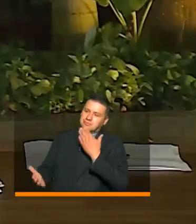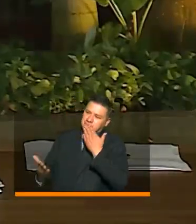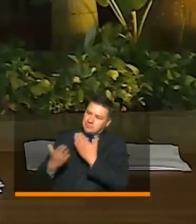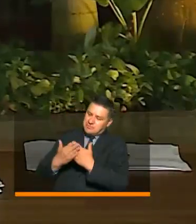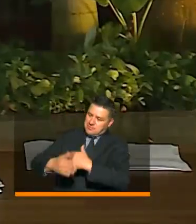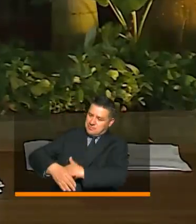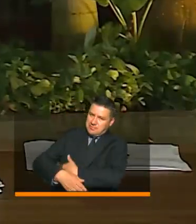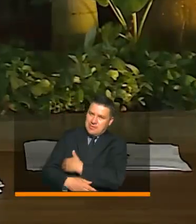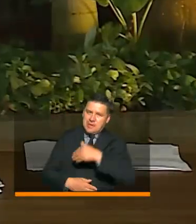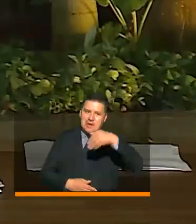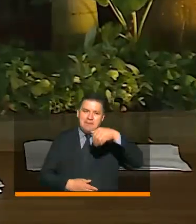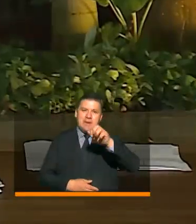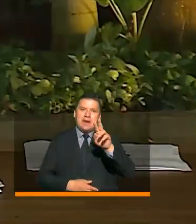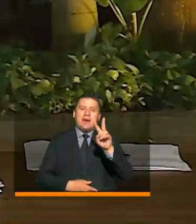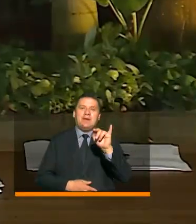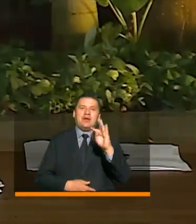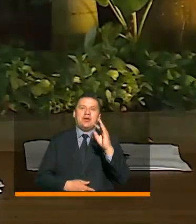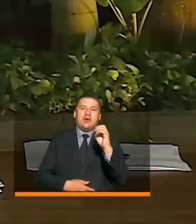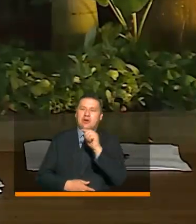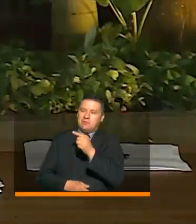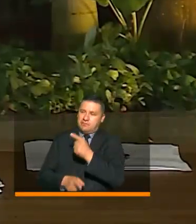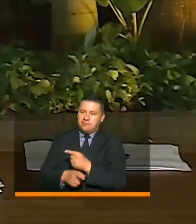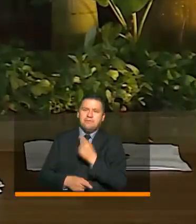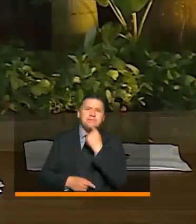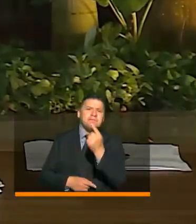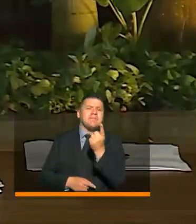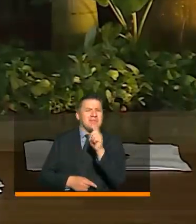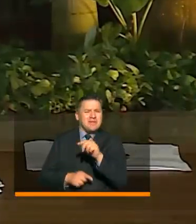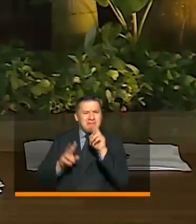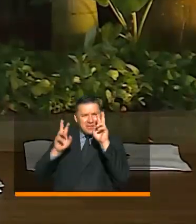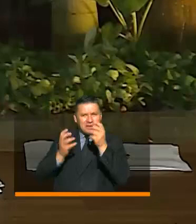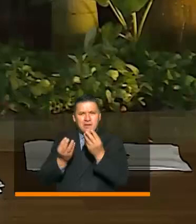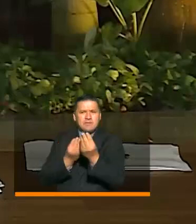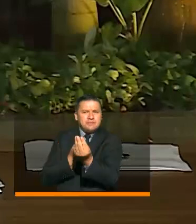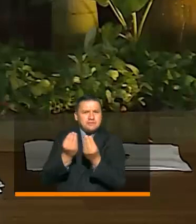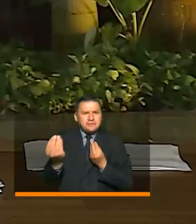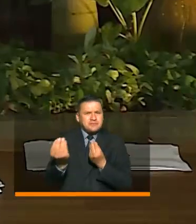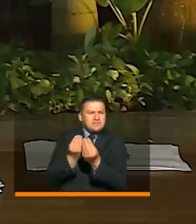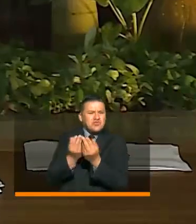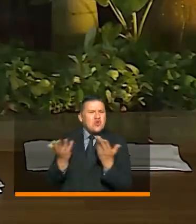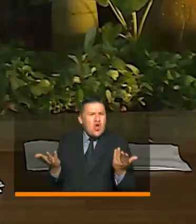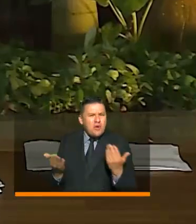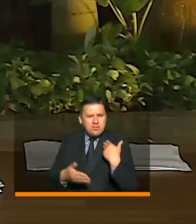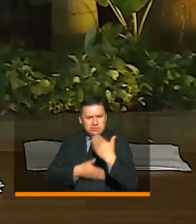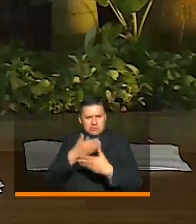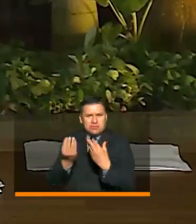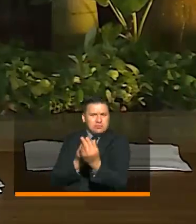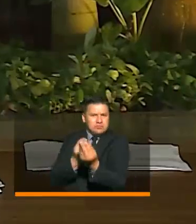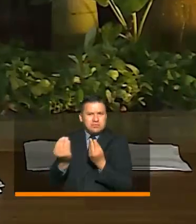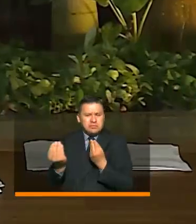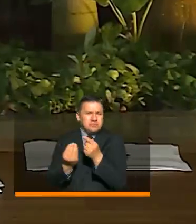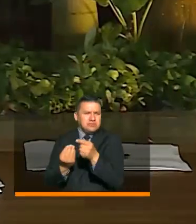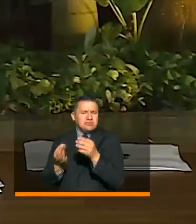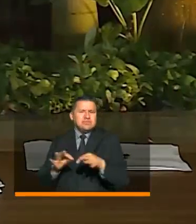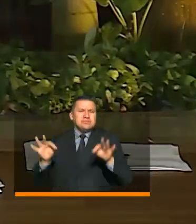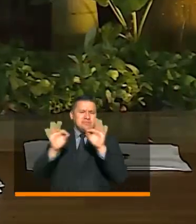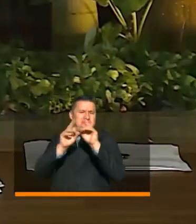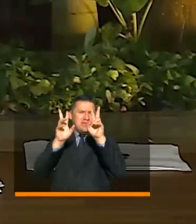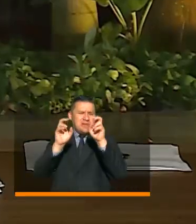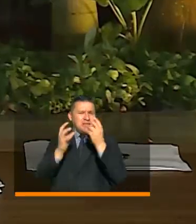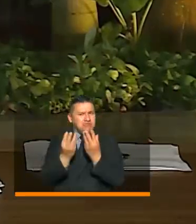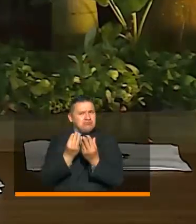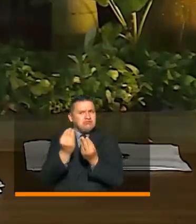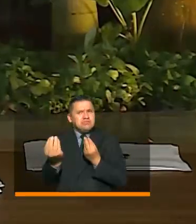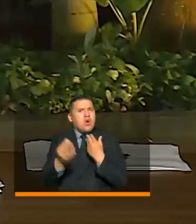Gracias, ministra María Victoria, por ese testimonio. Y hablemos también de alternancia, cómo avanza en el país este importante